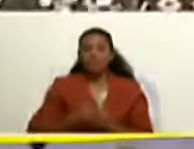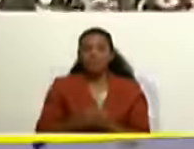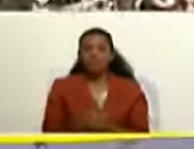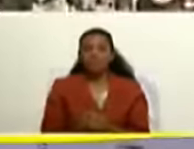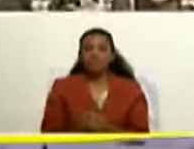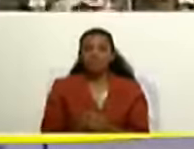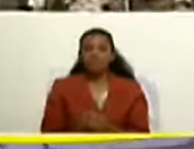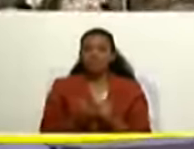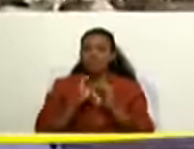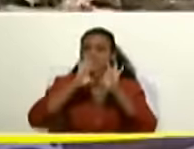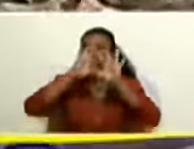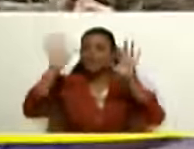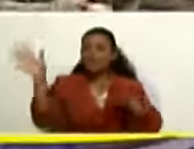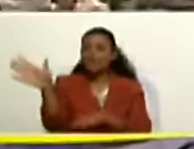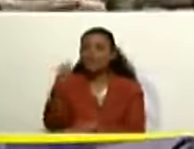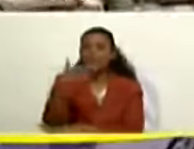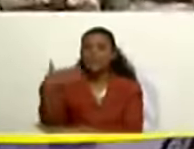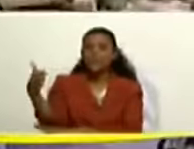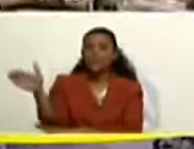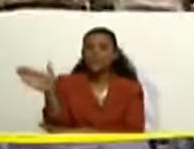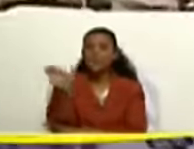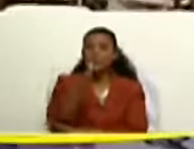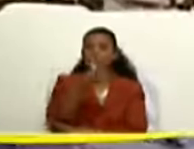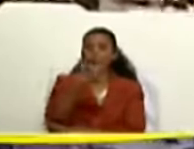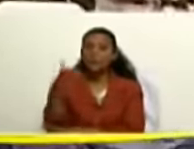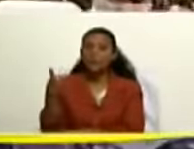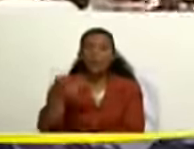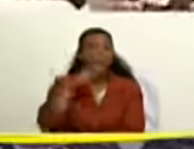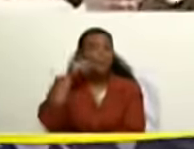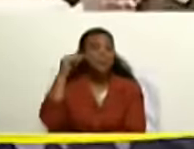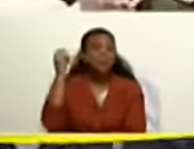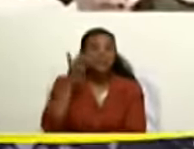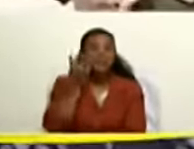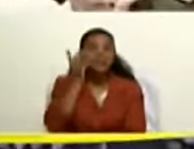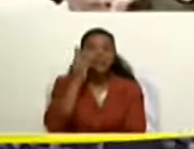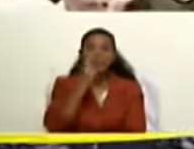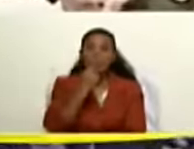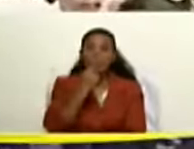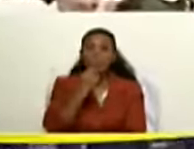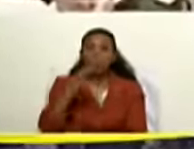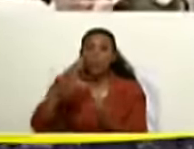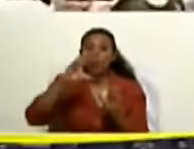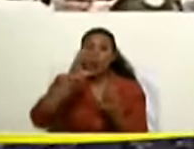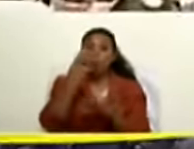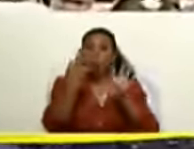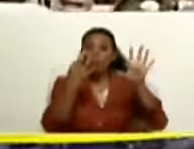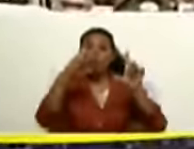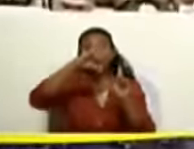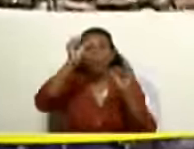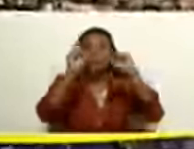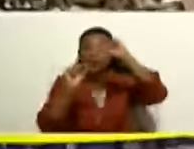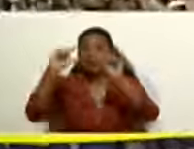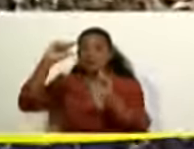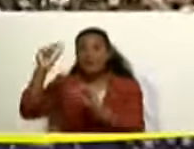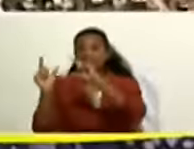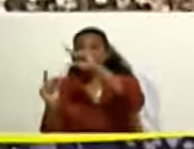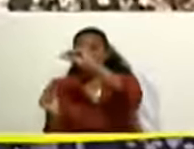¡Que brille nuestra bandera amarilla, azul y roja con sus 8 estrellas,